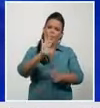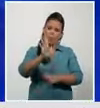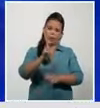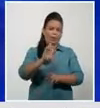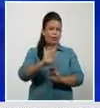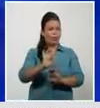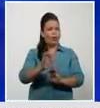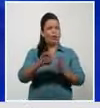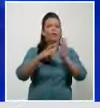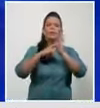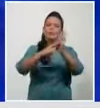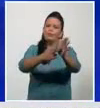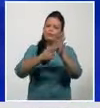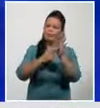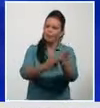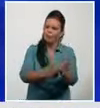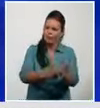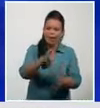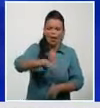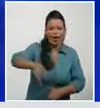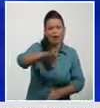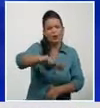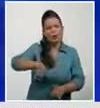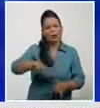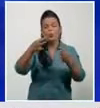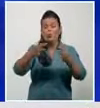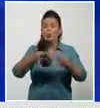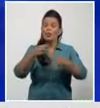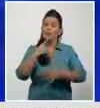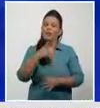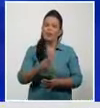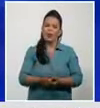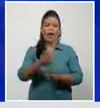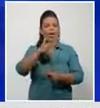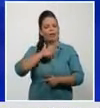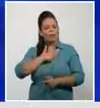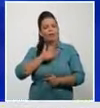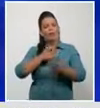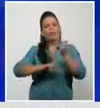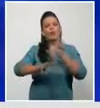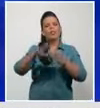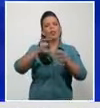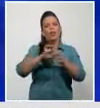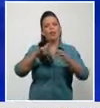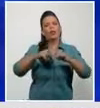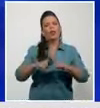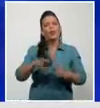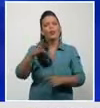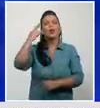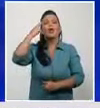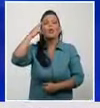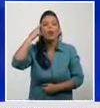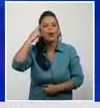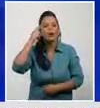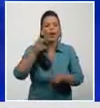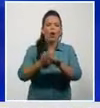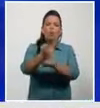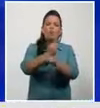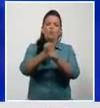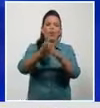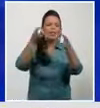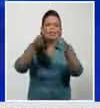a los guantanameros. Como siempre digo acá, en el Alto Oriente cubano, recuerde usar el nasobuco siempre,